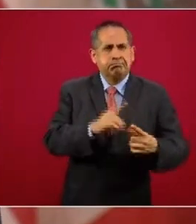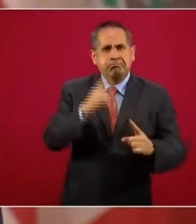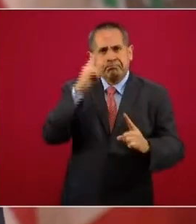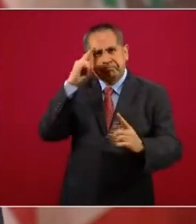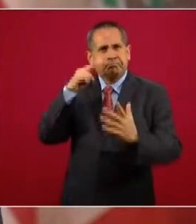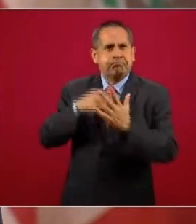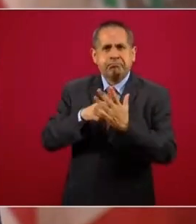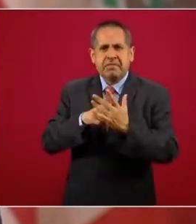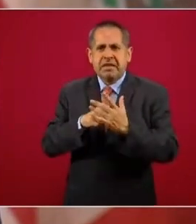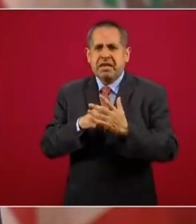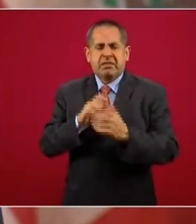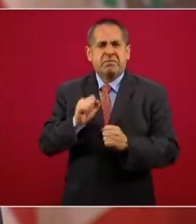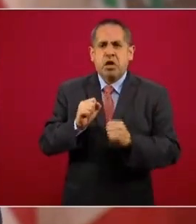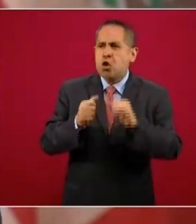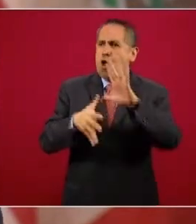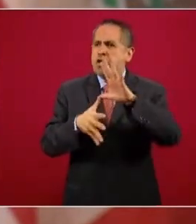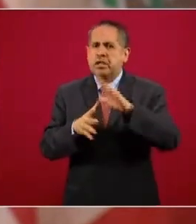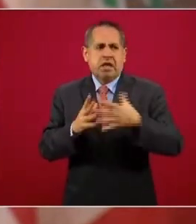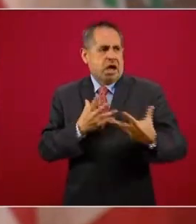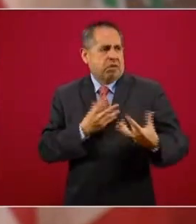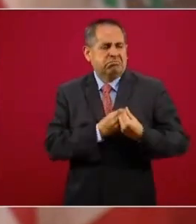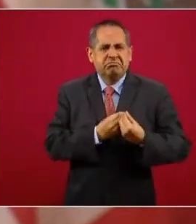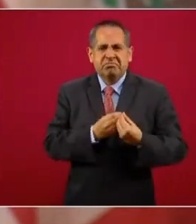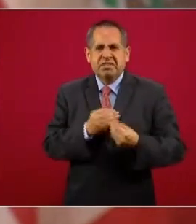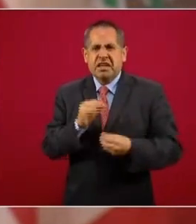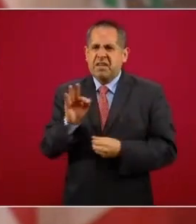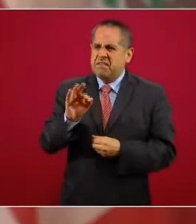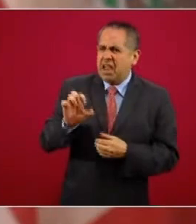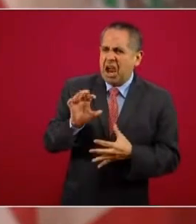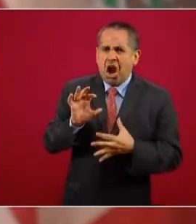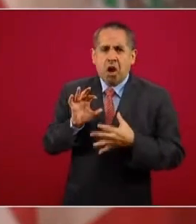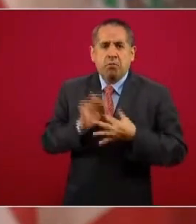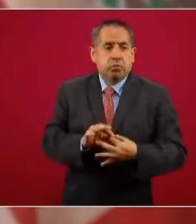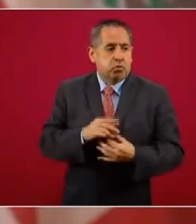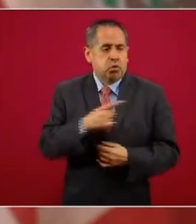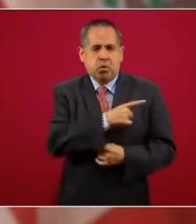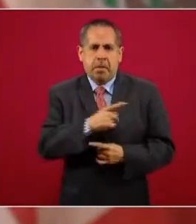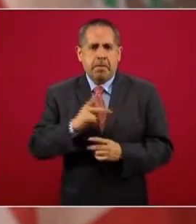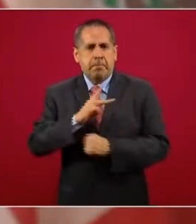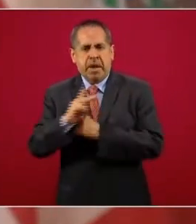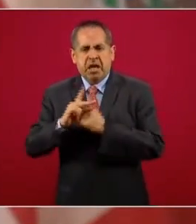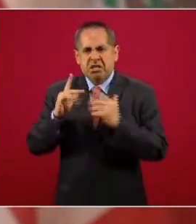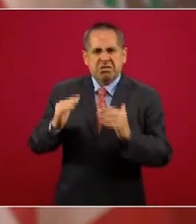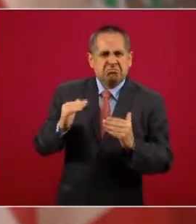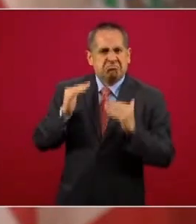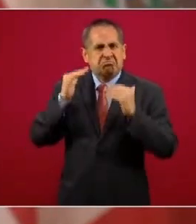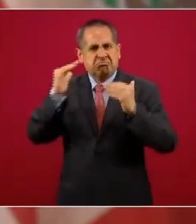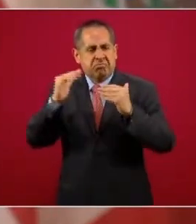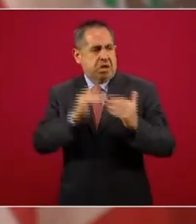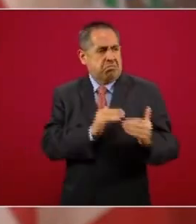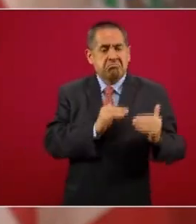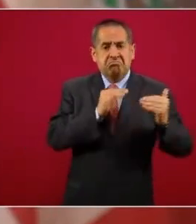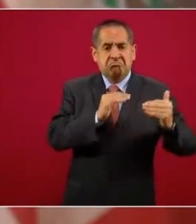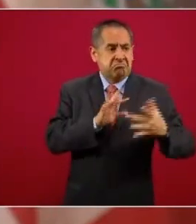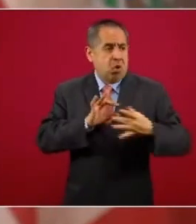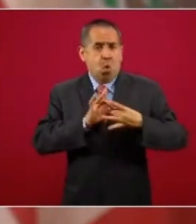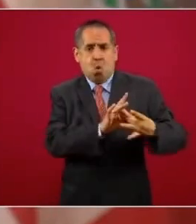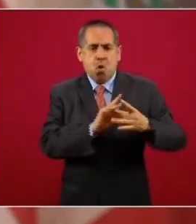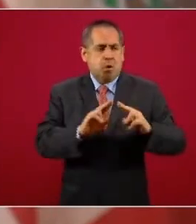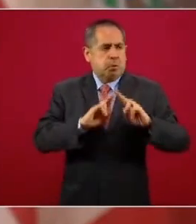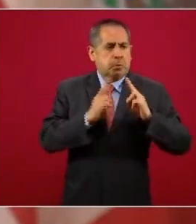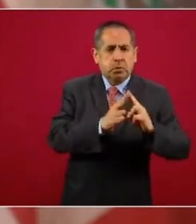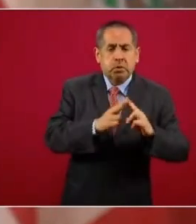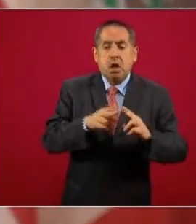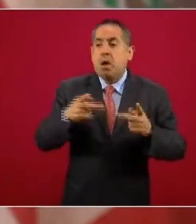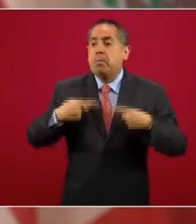en este continente somos naciones soberanas orgullosas unidas por la devoción y el sacrificio